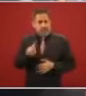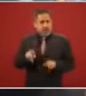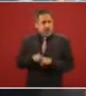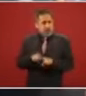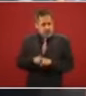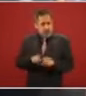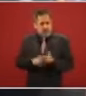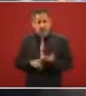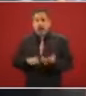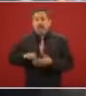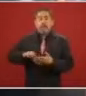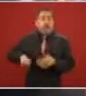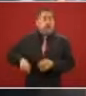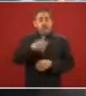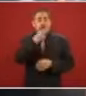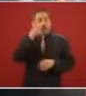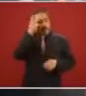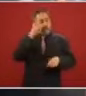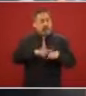de la CONCAMIN